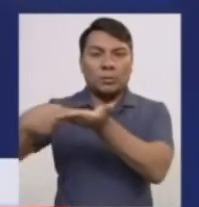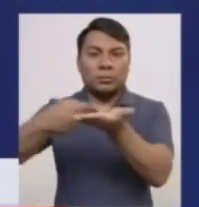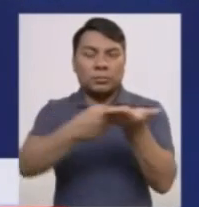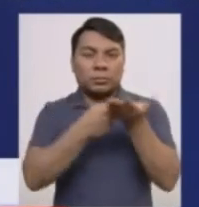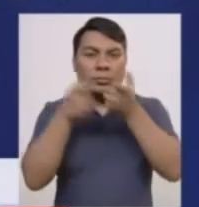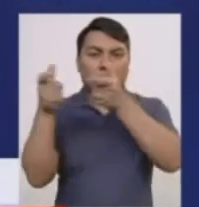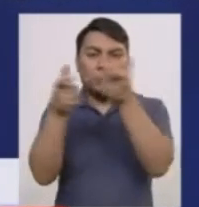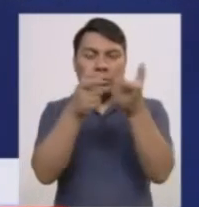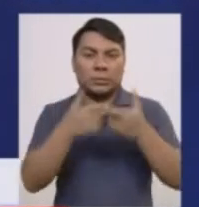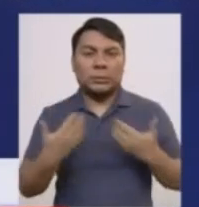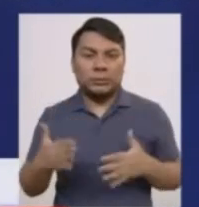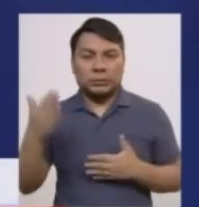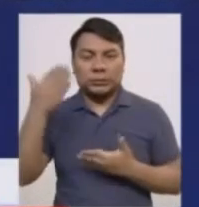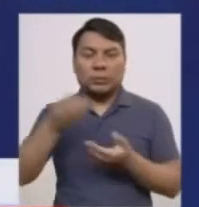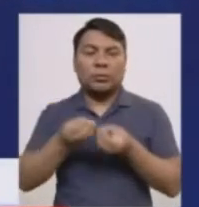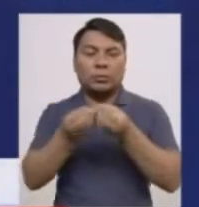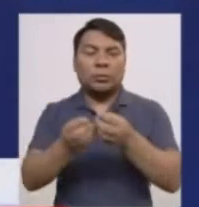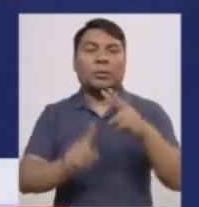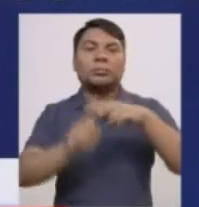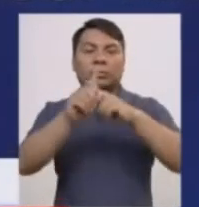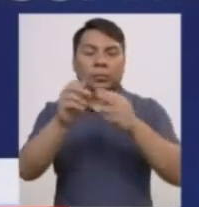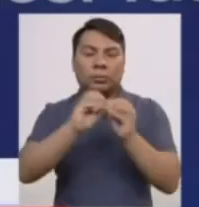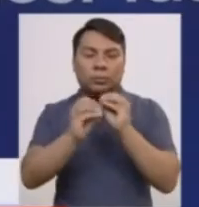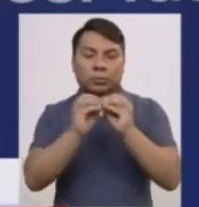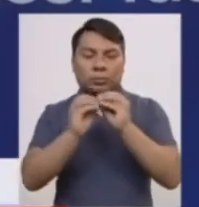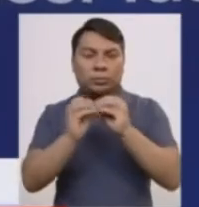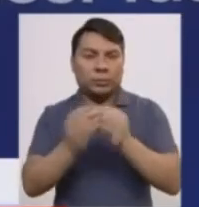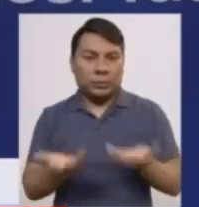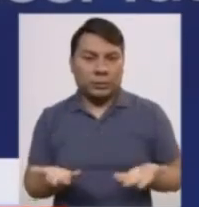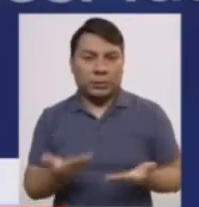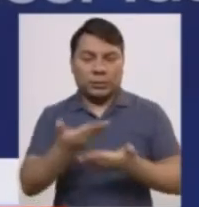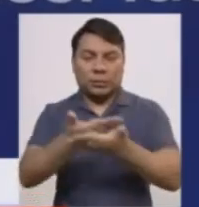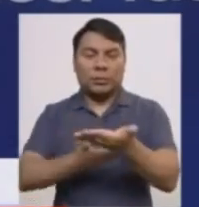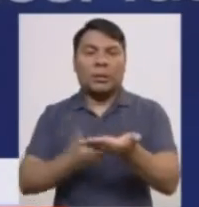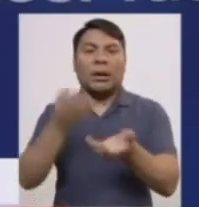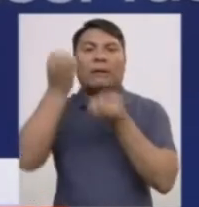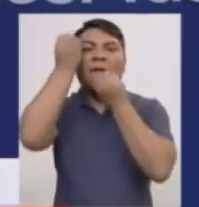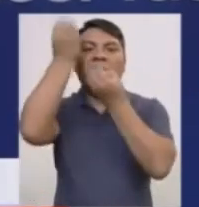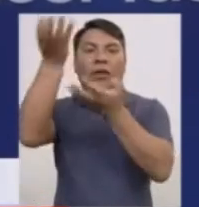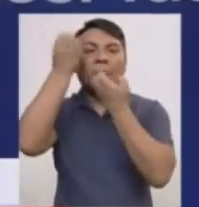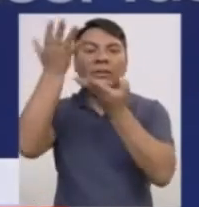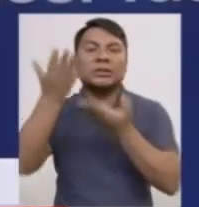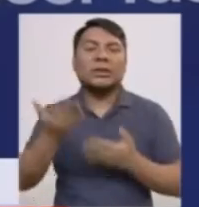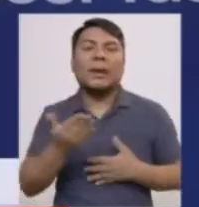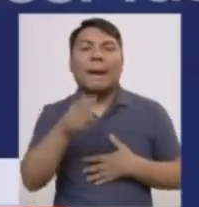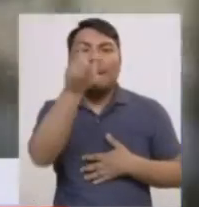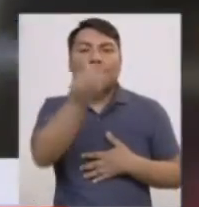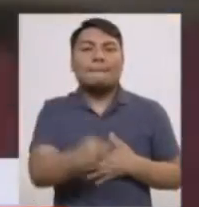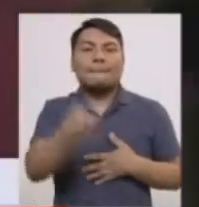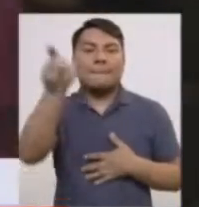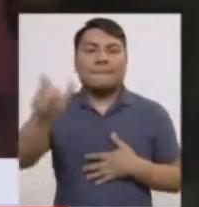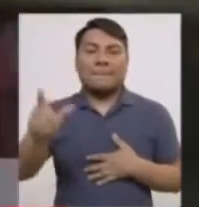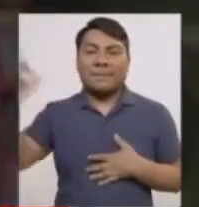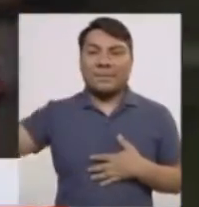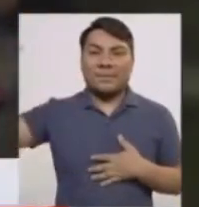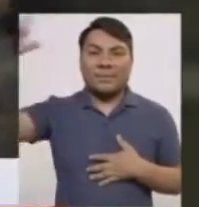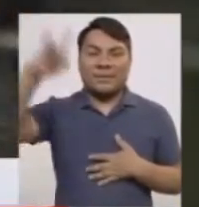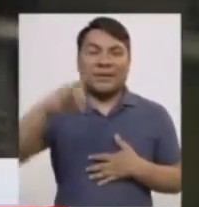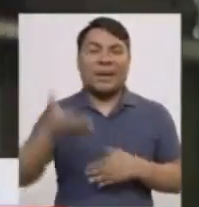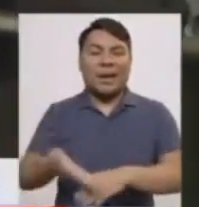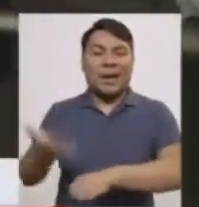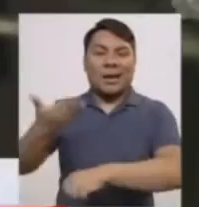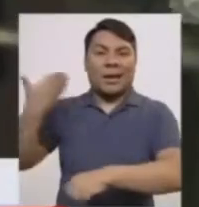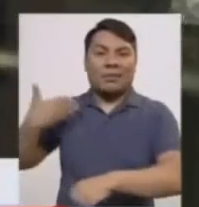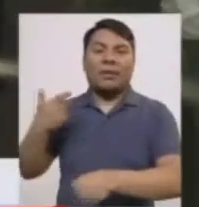final, etcétera? Y eso se cruza con otras fuentes de información, con base de datos de la Interpol. El ministro del